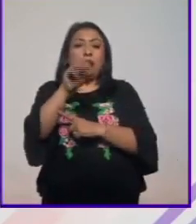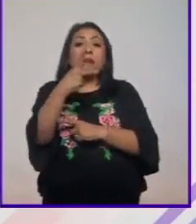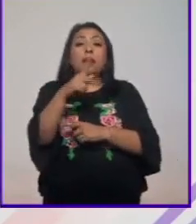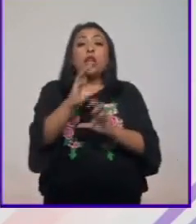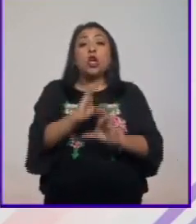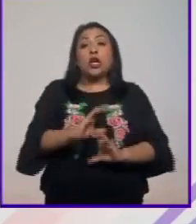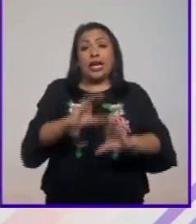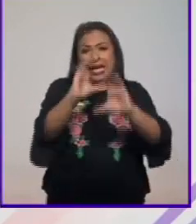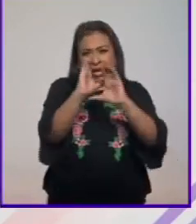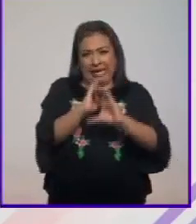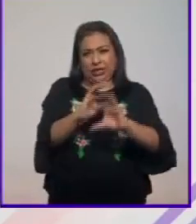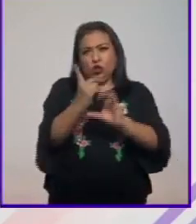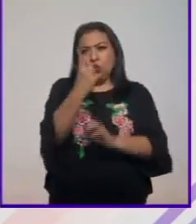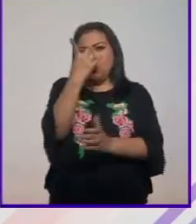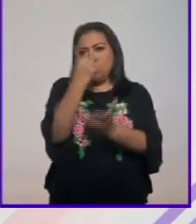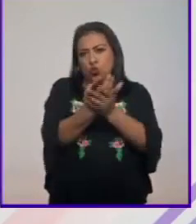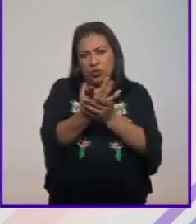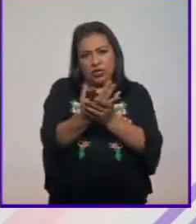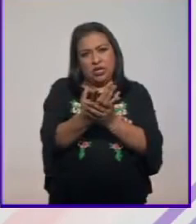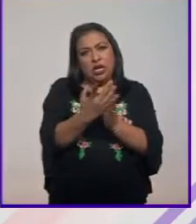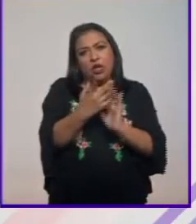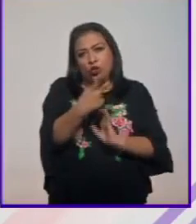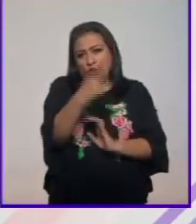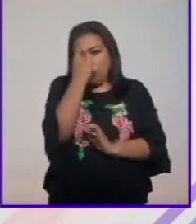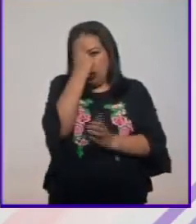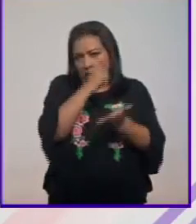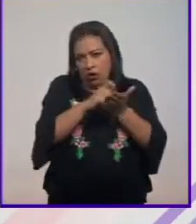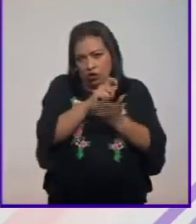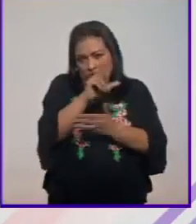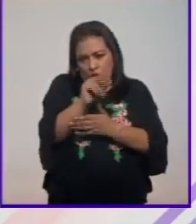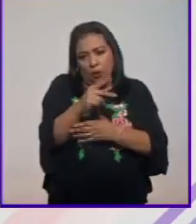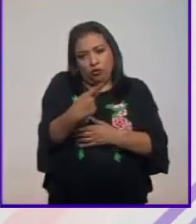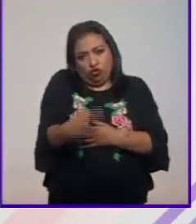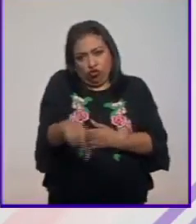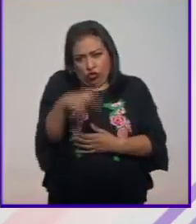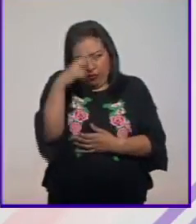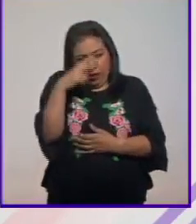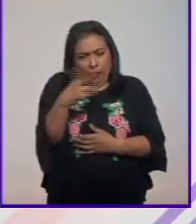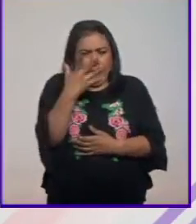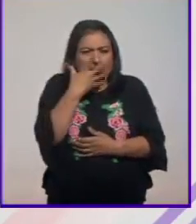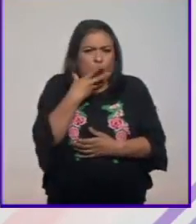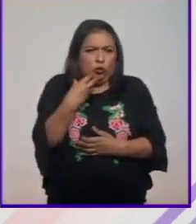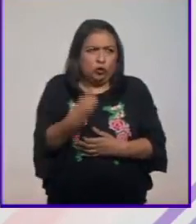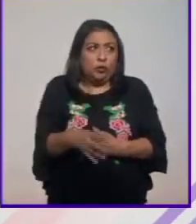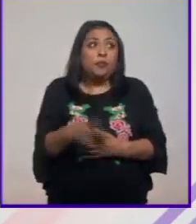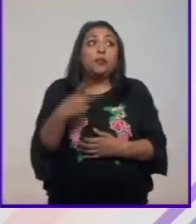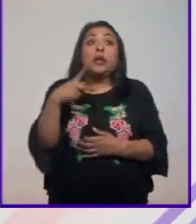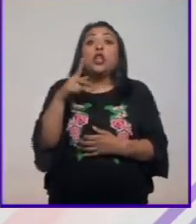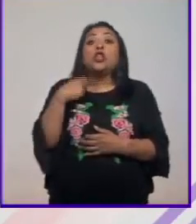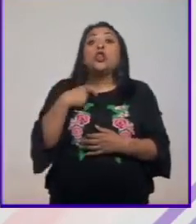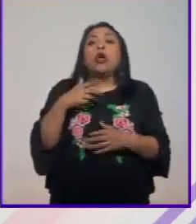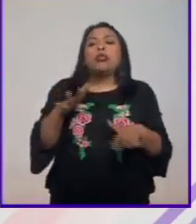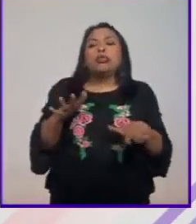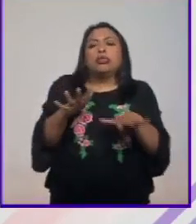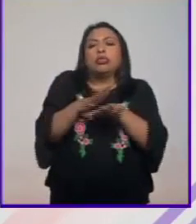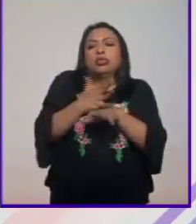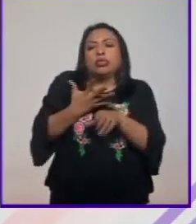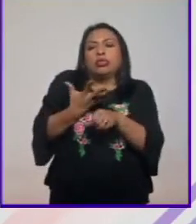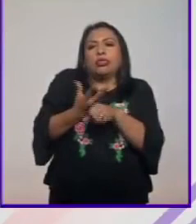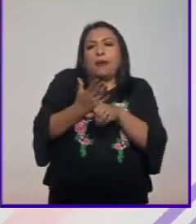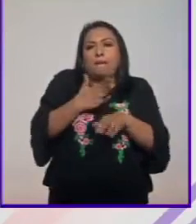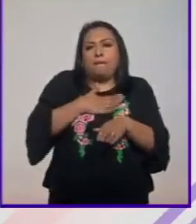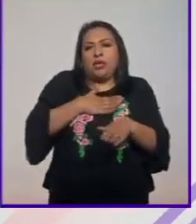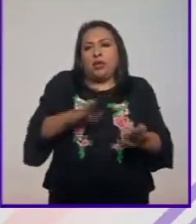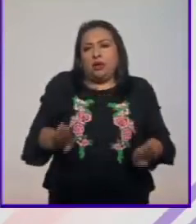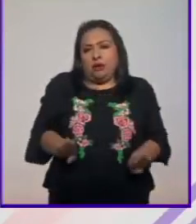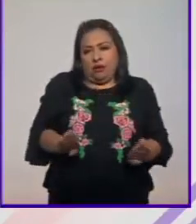canción, esta es la única canción que no es tuya, que y no es una mía. Canción mexicana extraordinaria. Pero que la he versionado también. Con mucho brío. Sí,